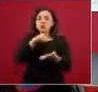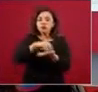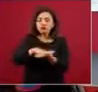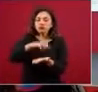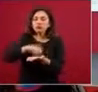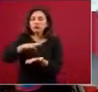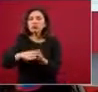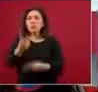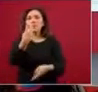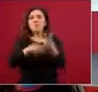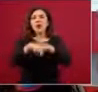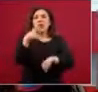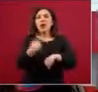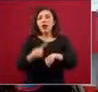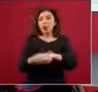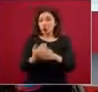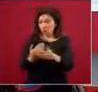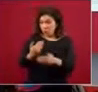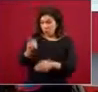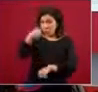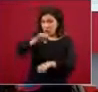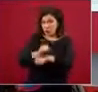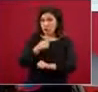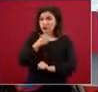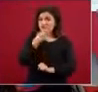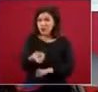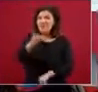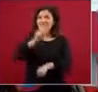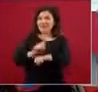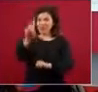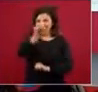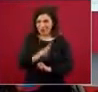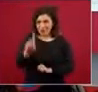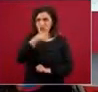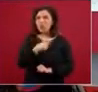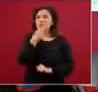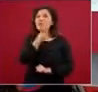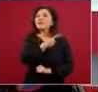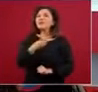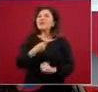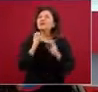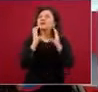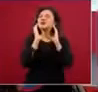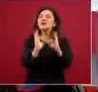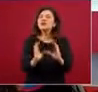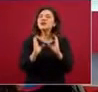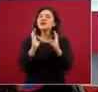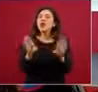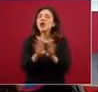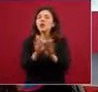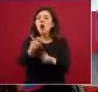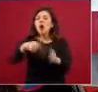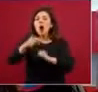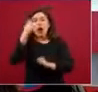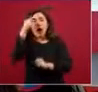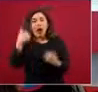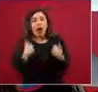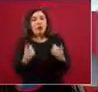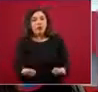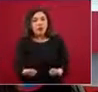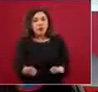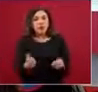registrados. Lo dije la semana pasada, en domingo, y hablé de que tuviéramos cautela en interpretar esta señal. La